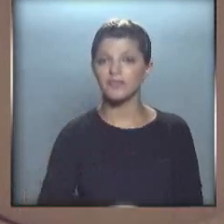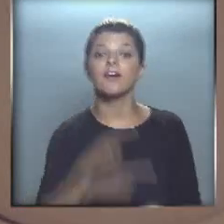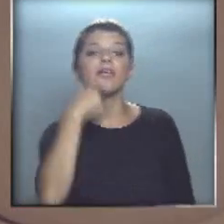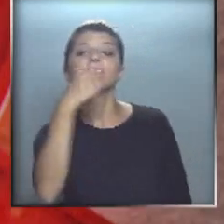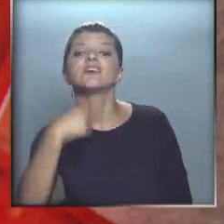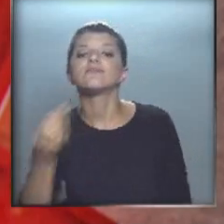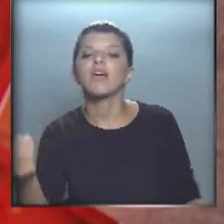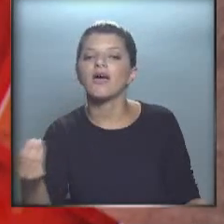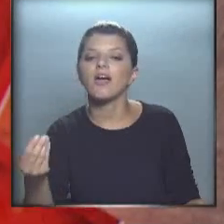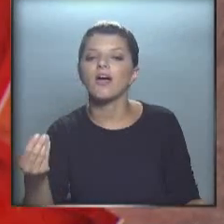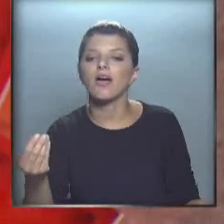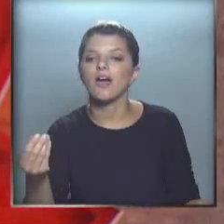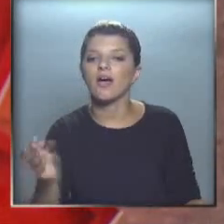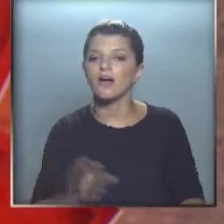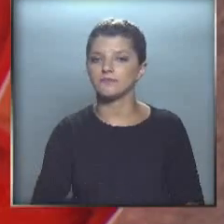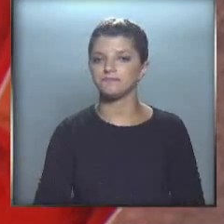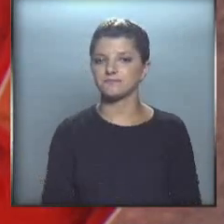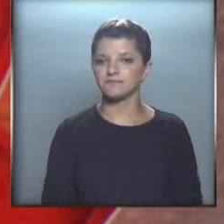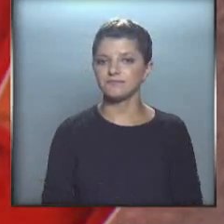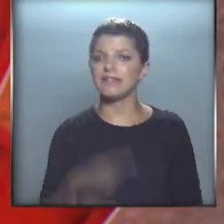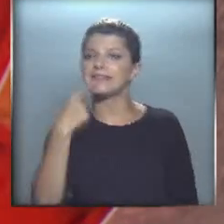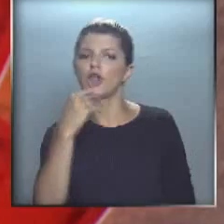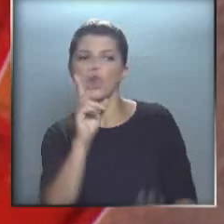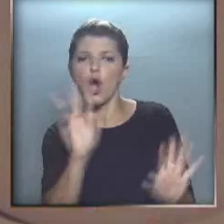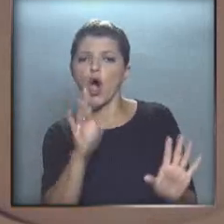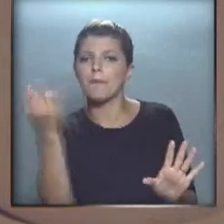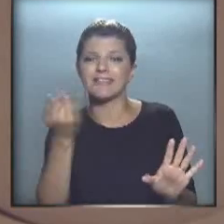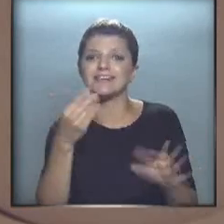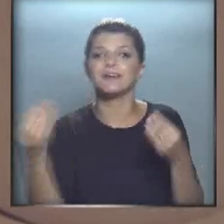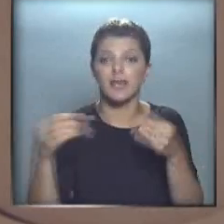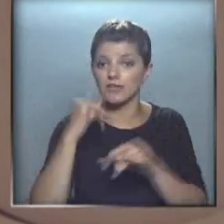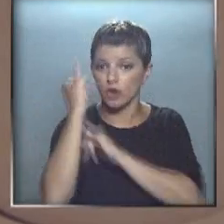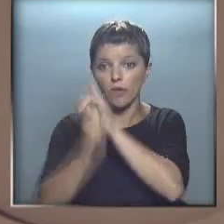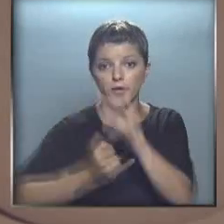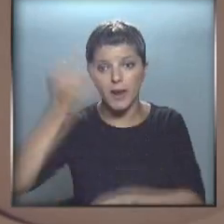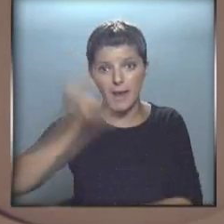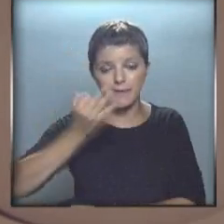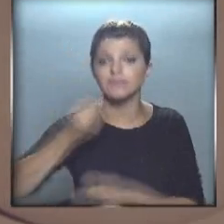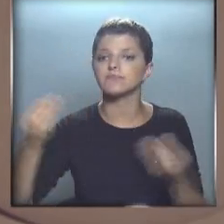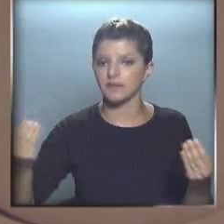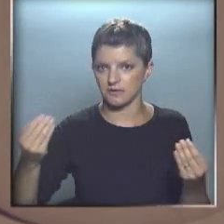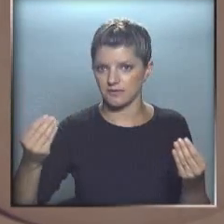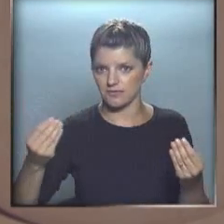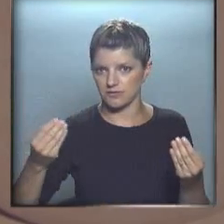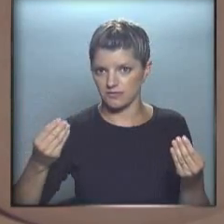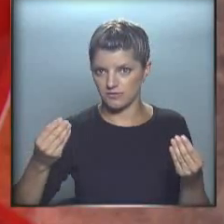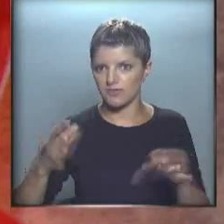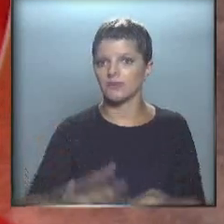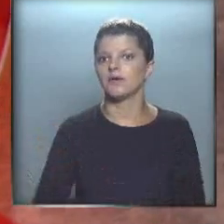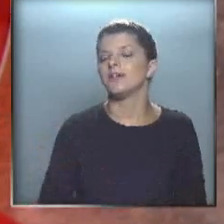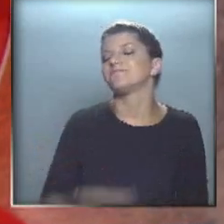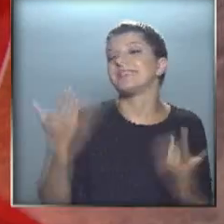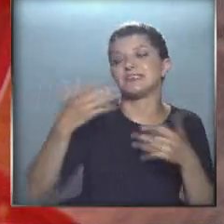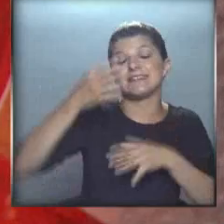dijeron? ¿Te negaron? ¿Te lo negaron? ¿Te contaron la verdad? Lo que pasa es que el análisis genético es irrefutable.